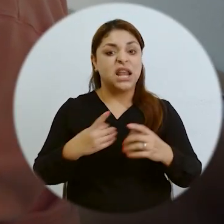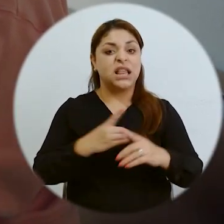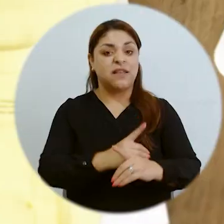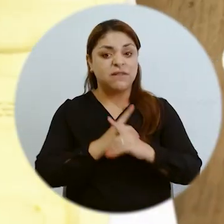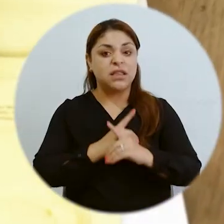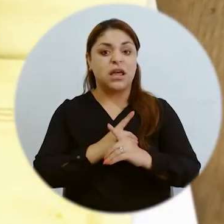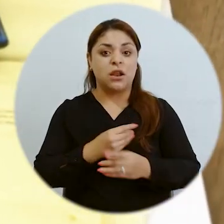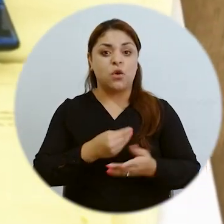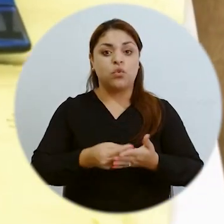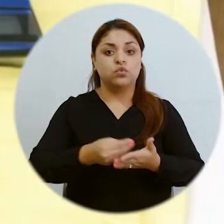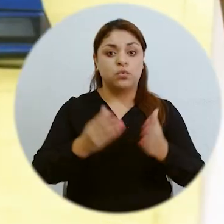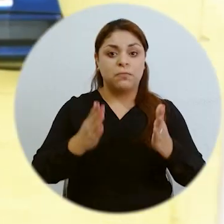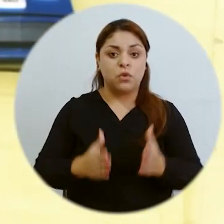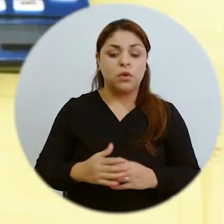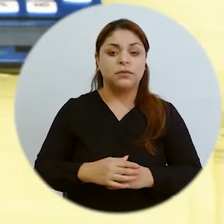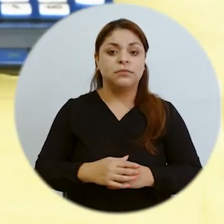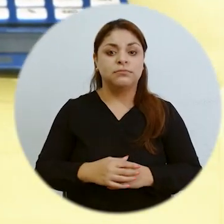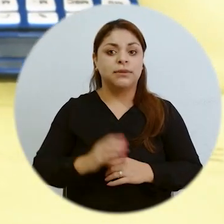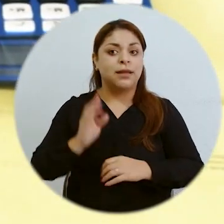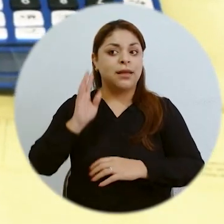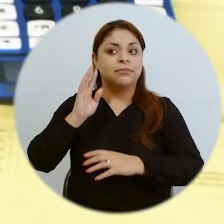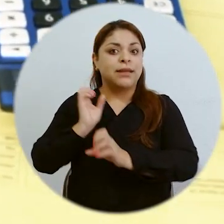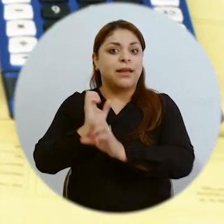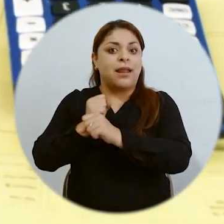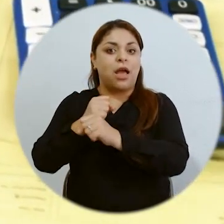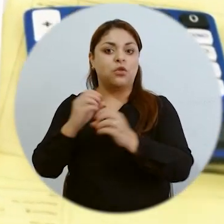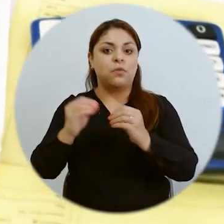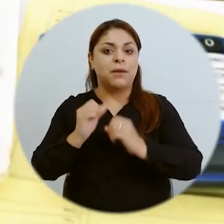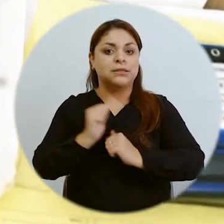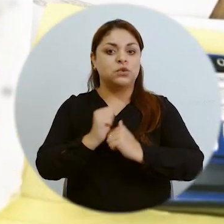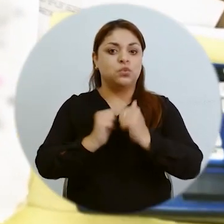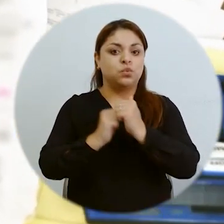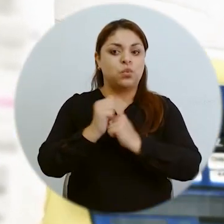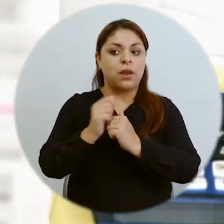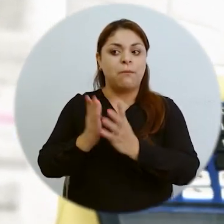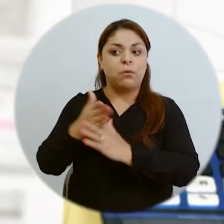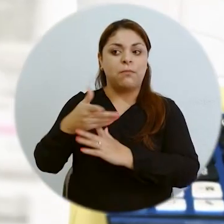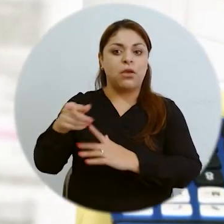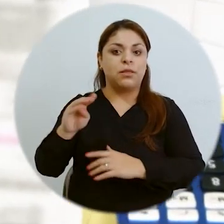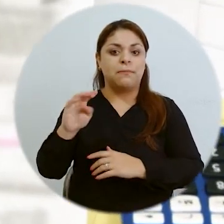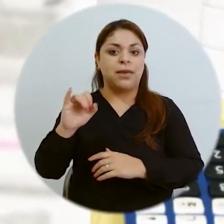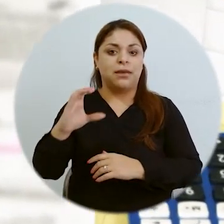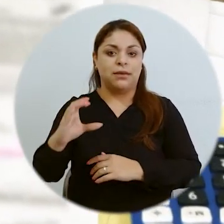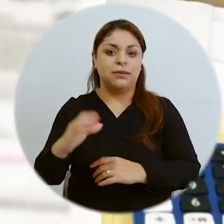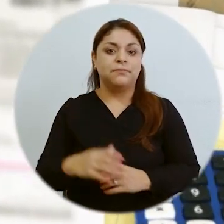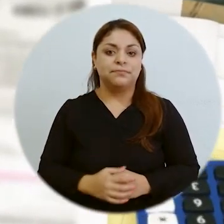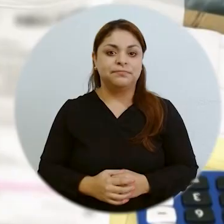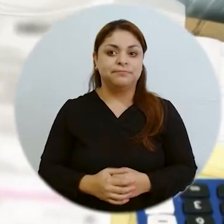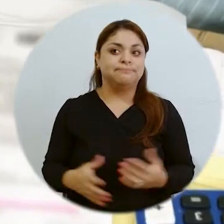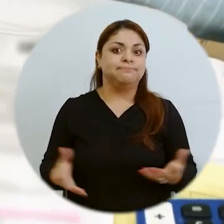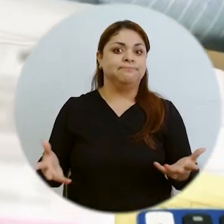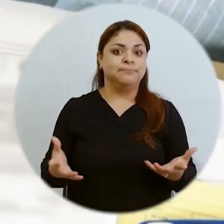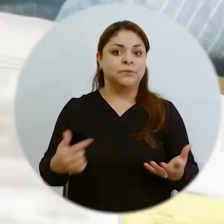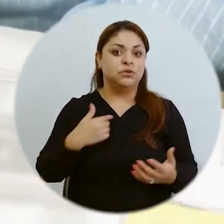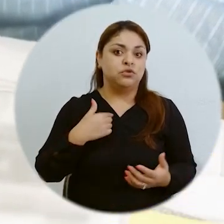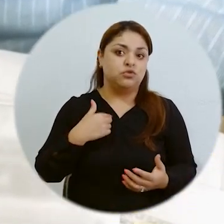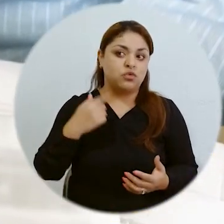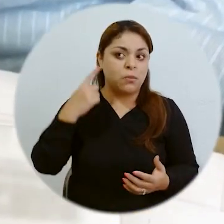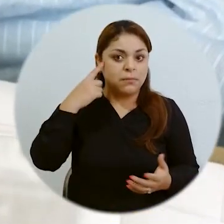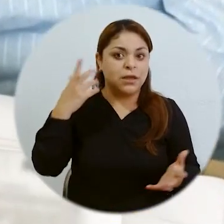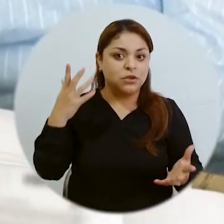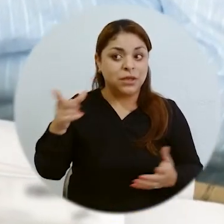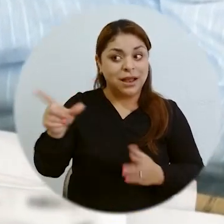mediante mecanismos mucho más eficientes, más livianos, más ágiles. Y de hecho, de